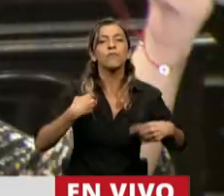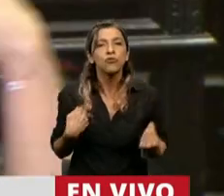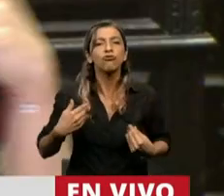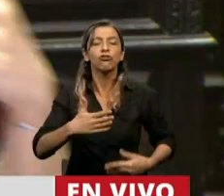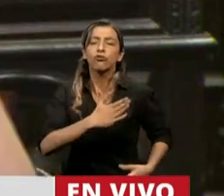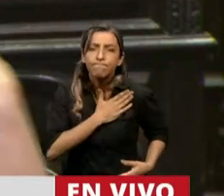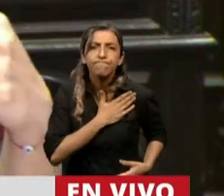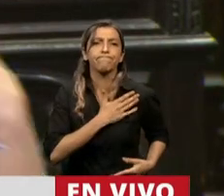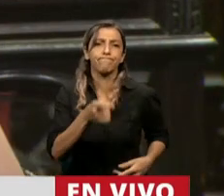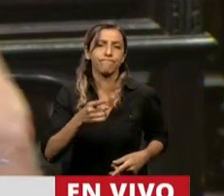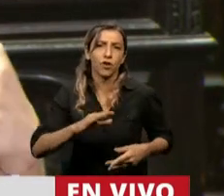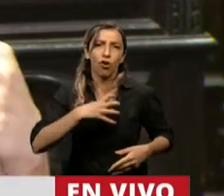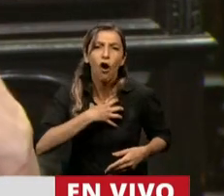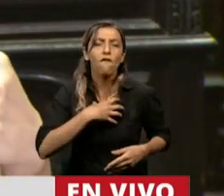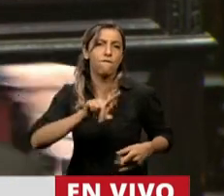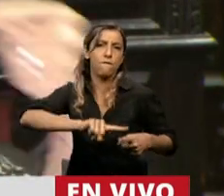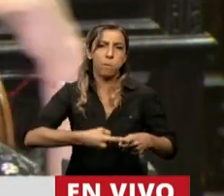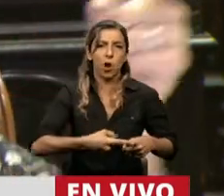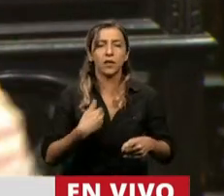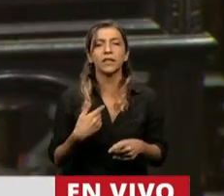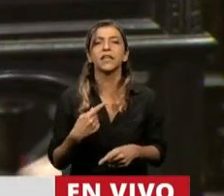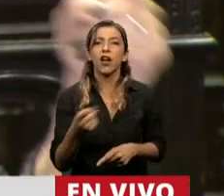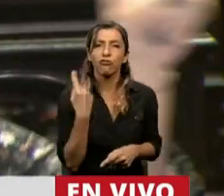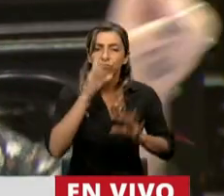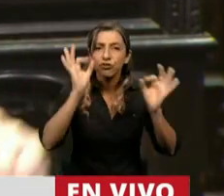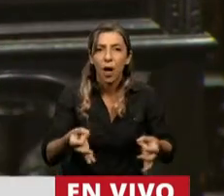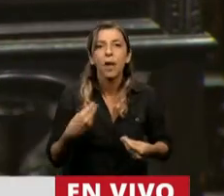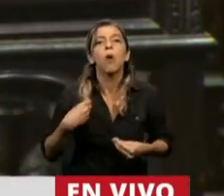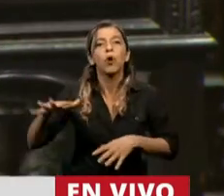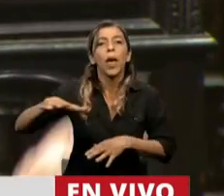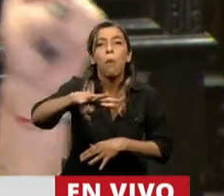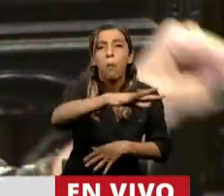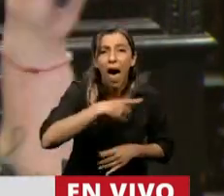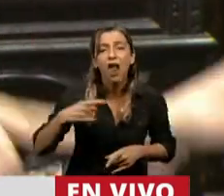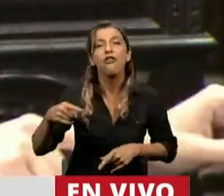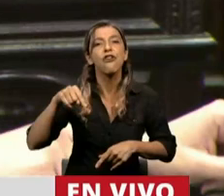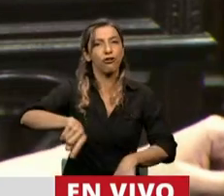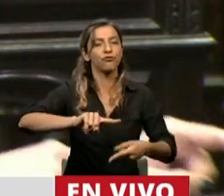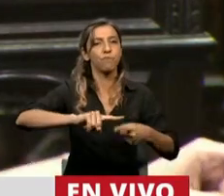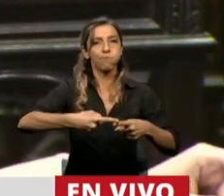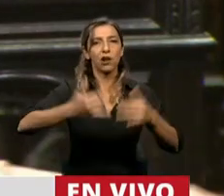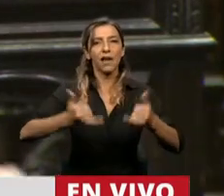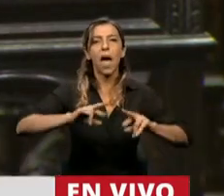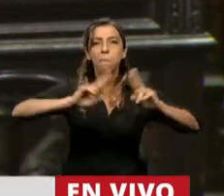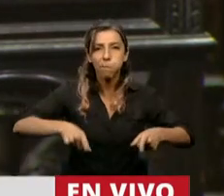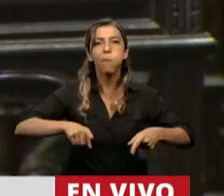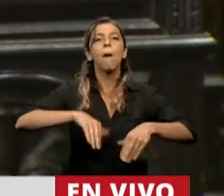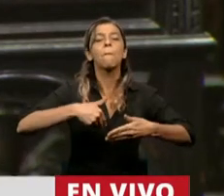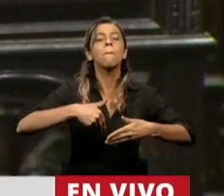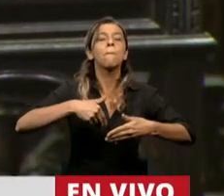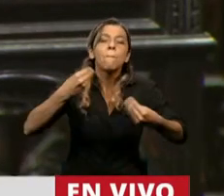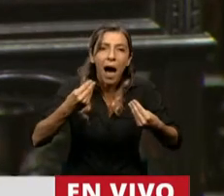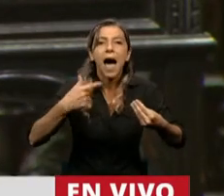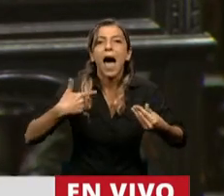la política a los pibes del fondo, a los de los barrios, nos dignificó. Y sabemos que vamos a crear políticas públicas